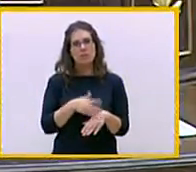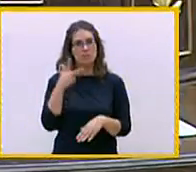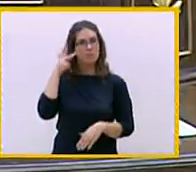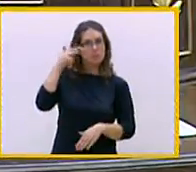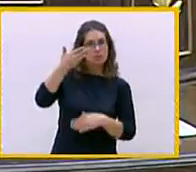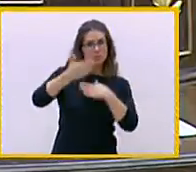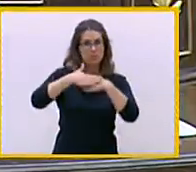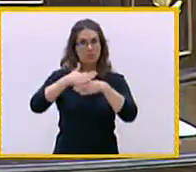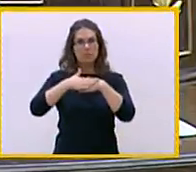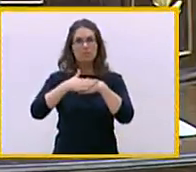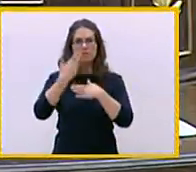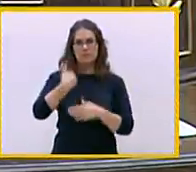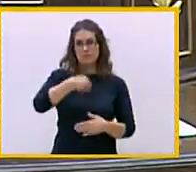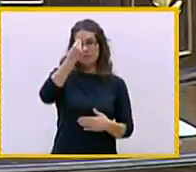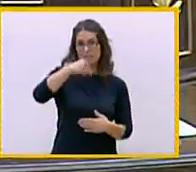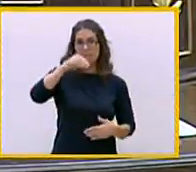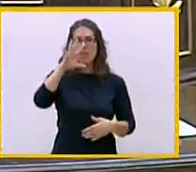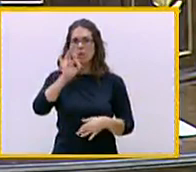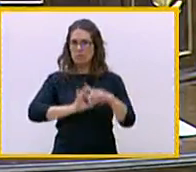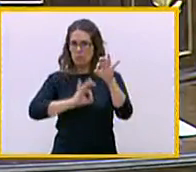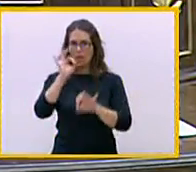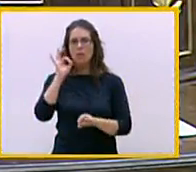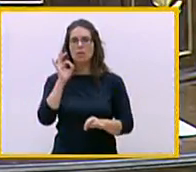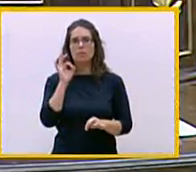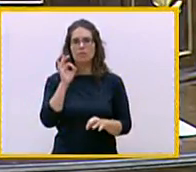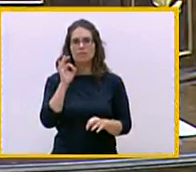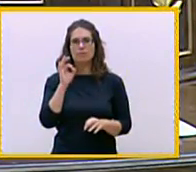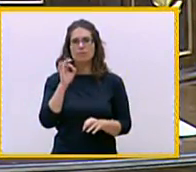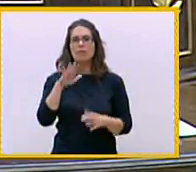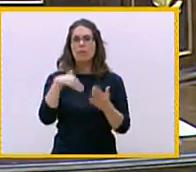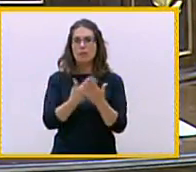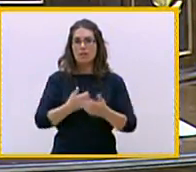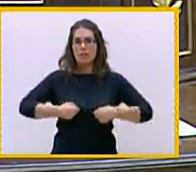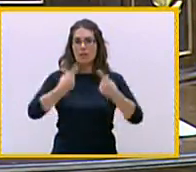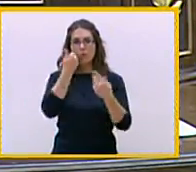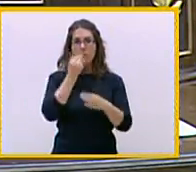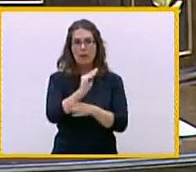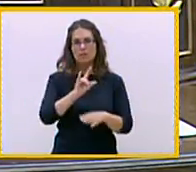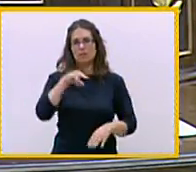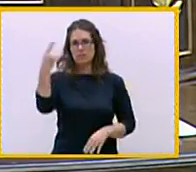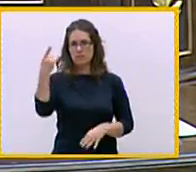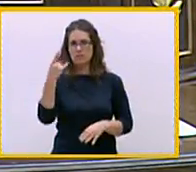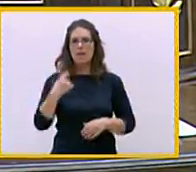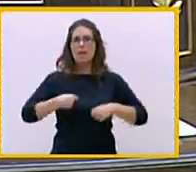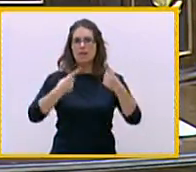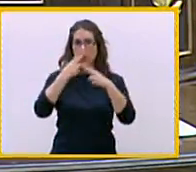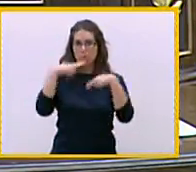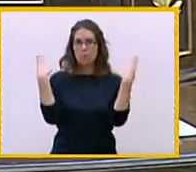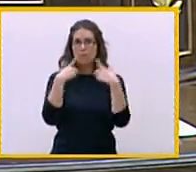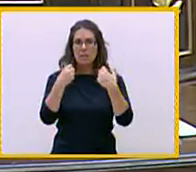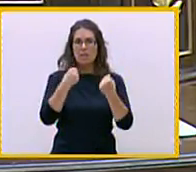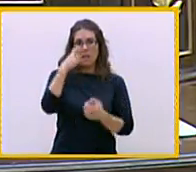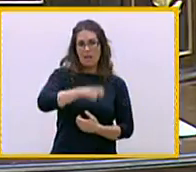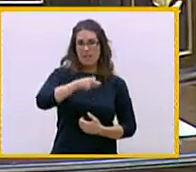mínimas se han incrementado en más de un 50%. Se ha duplicado el gasto en becas. El gasto público en sanidad per cápita